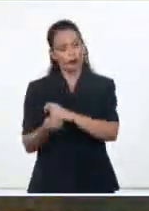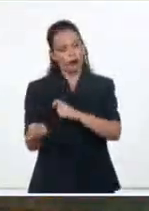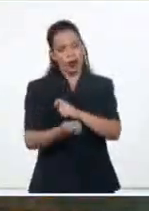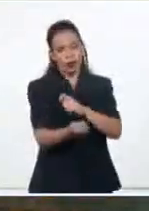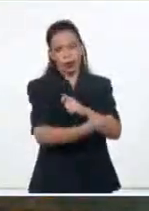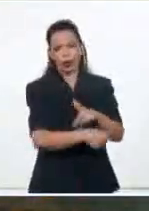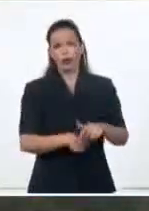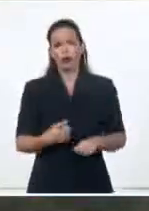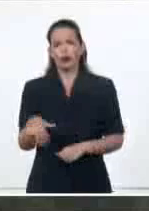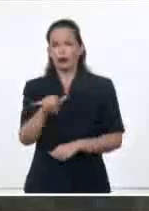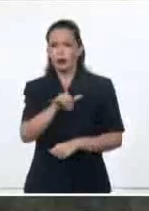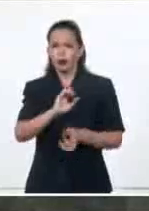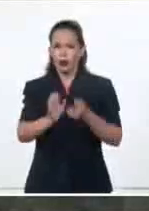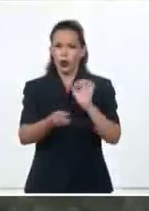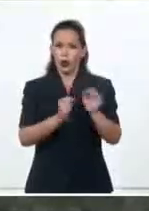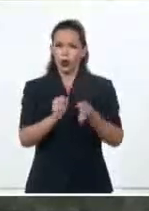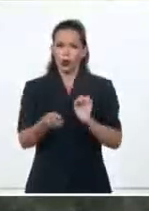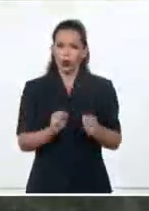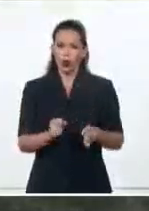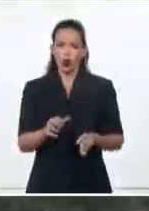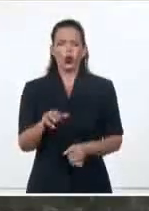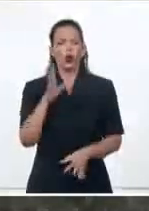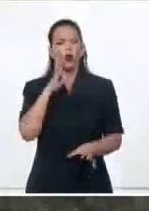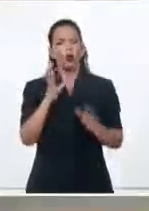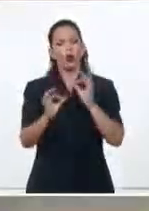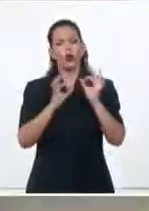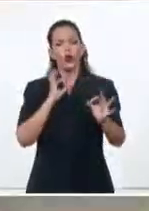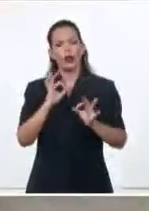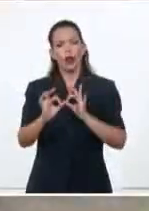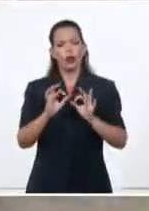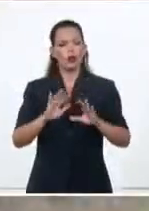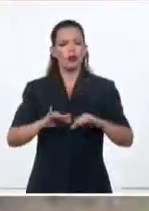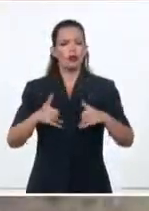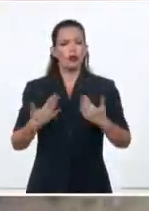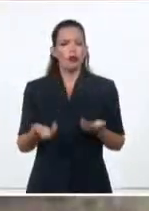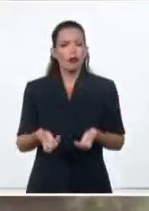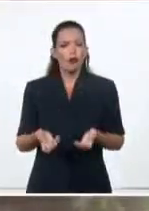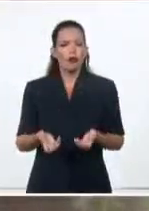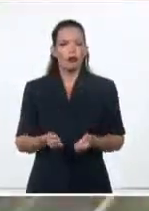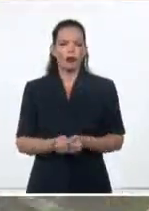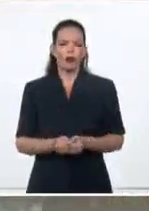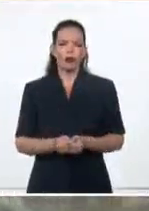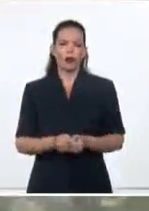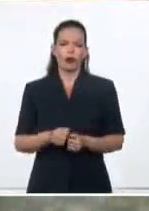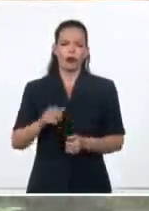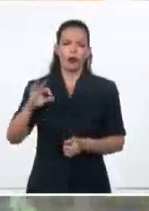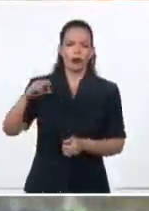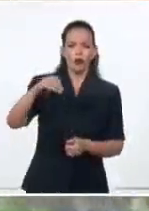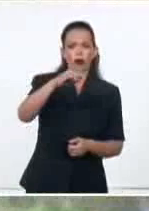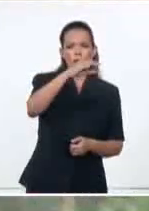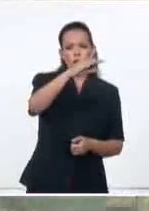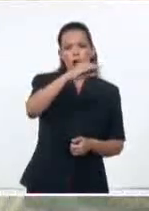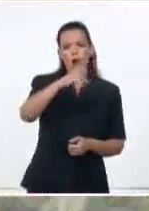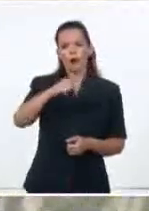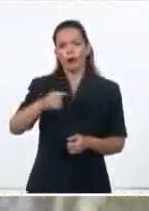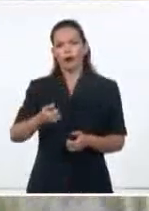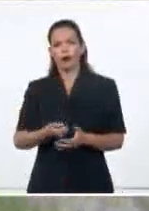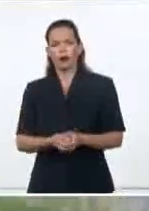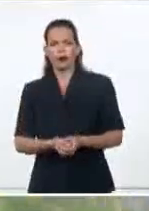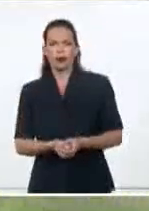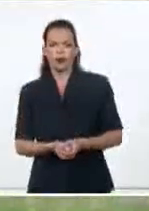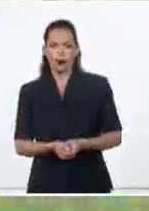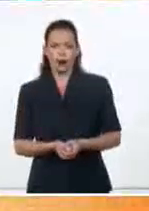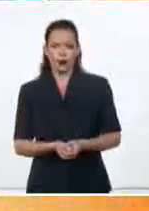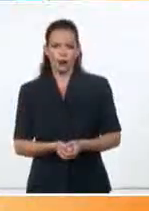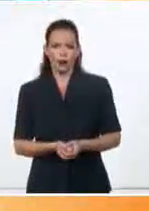tiene uno de los elementos fundamentales en el cuidado y la preservación de la vigirita del pinar y del gavilán colilargo y otras